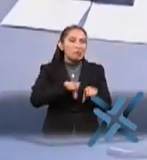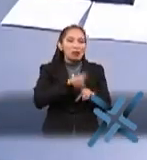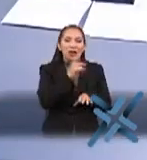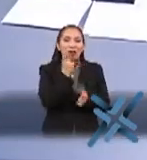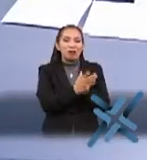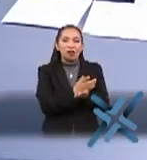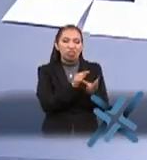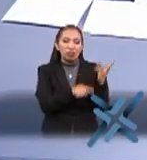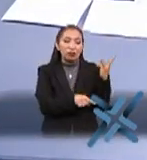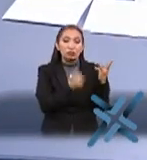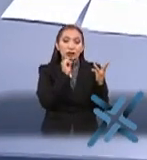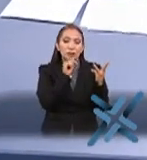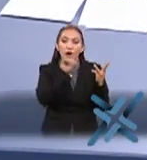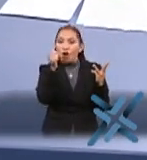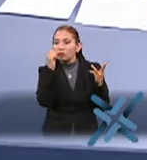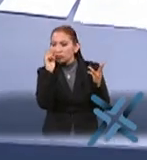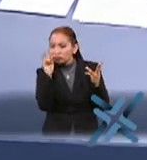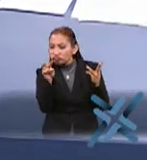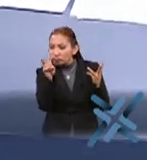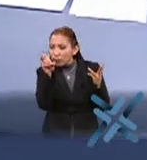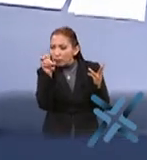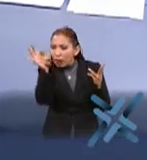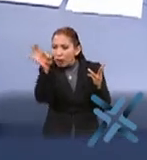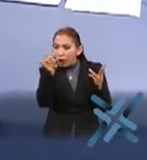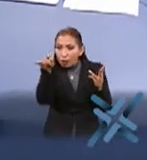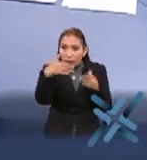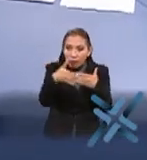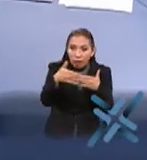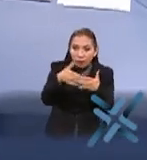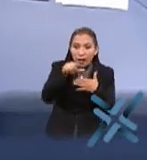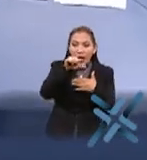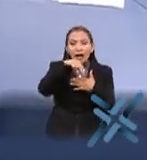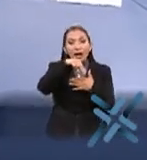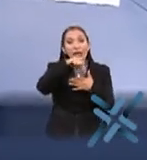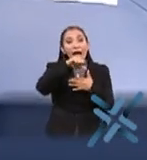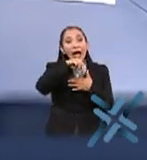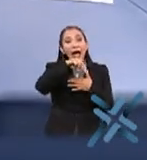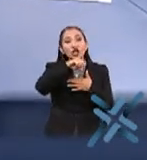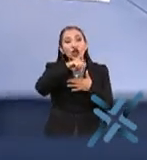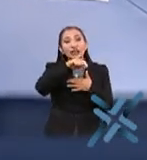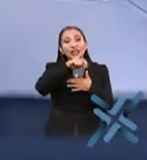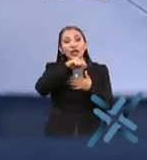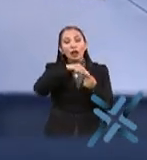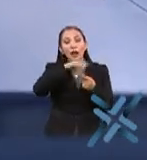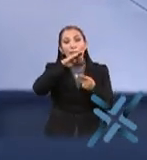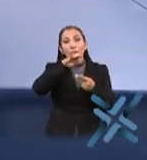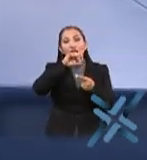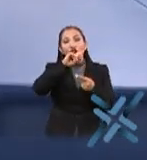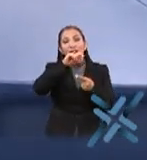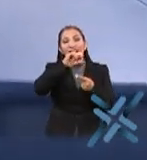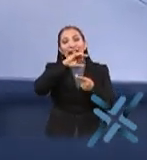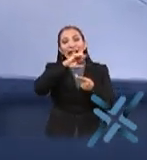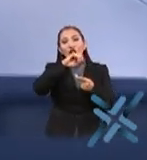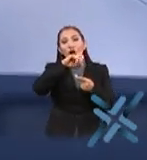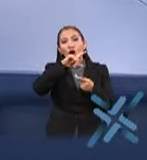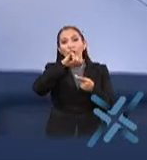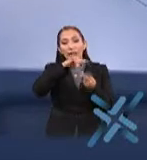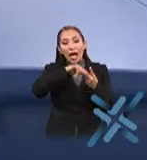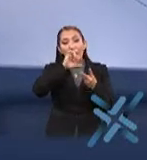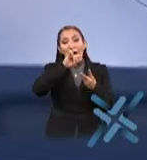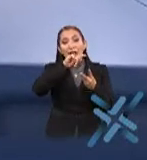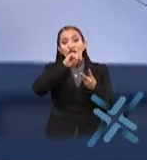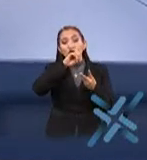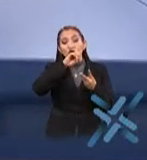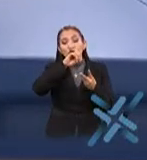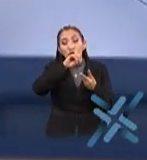¿no? Sino es identificar aquellos temas que están en boga, que es la nanotecnología, biotecnología, la astrobiología,